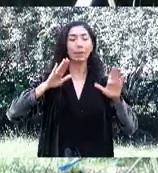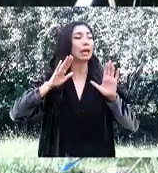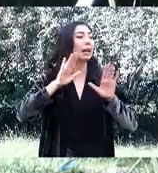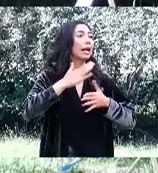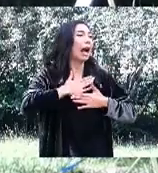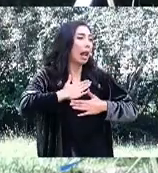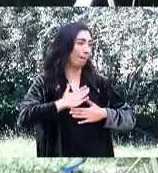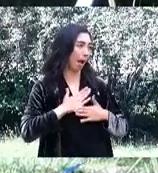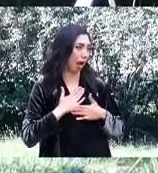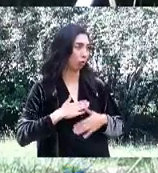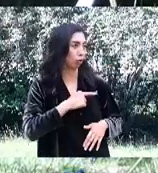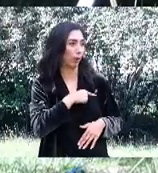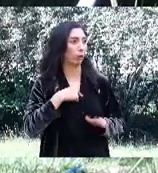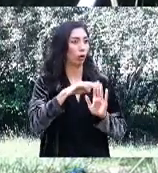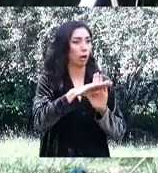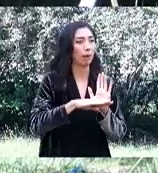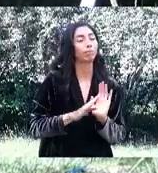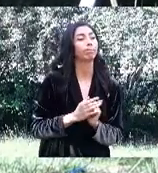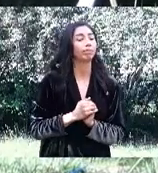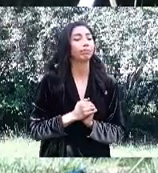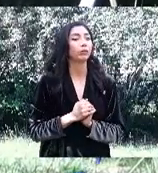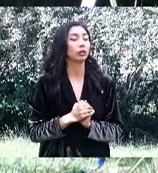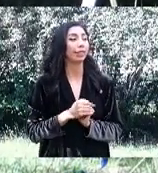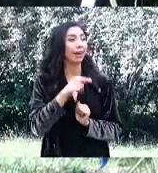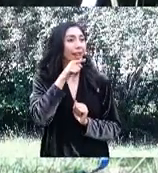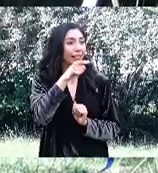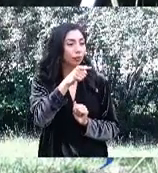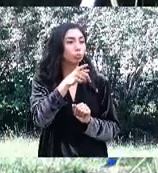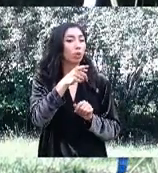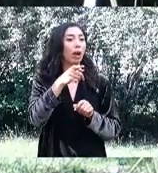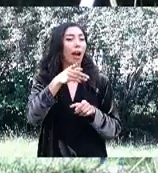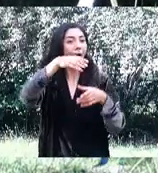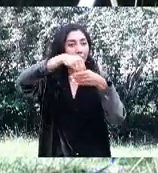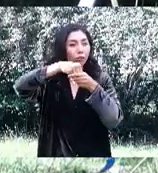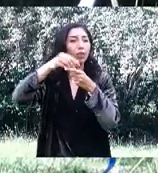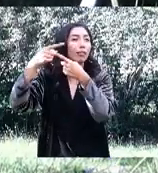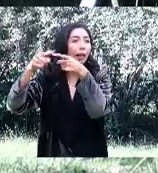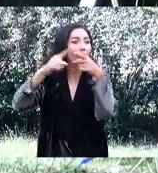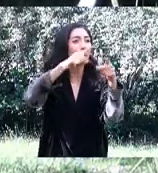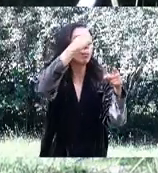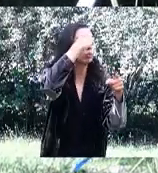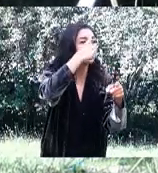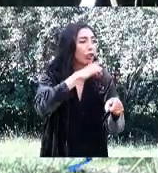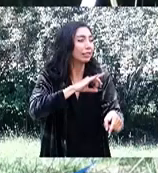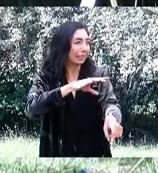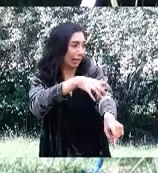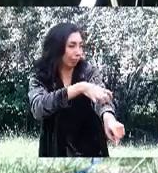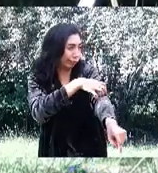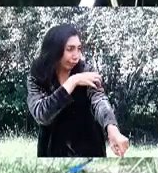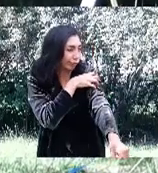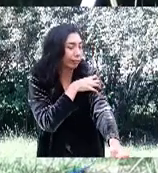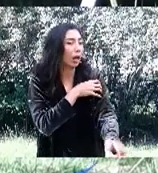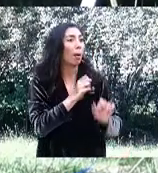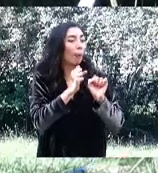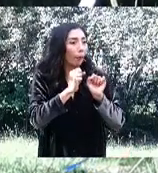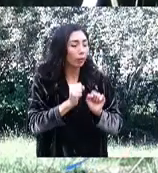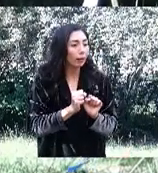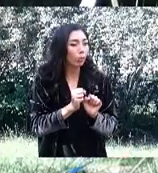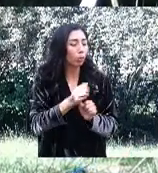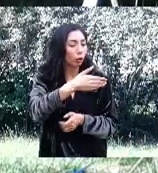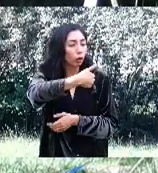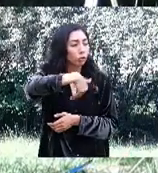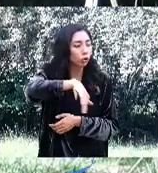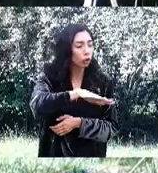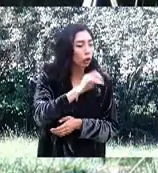empezando a desarrollarse en diferentes museos de chile no y que a partir de eso podemos tener una mirada